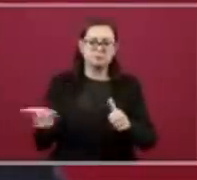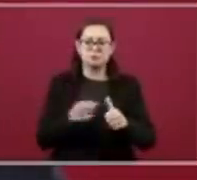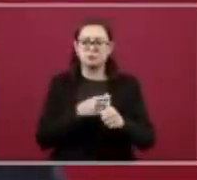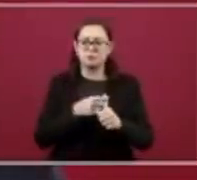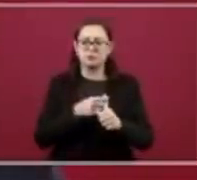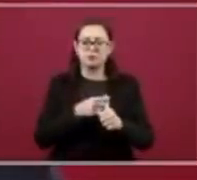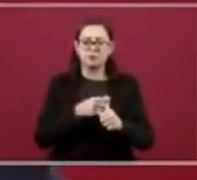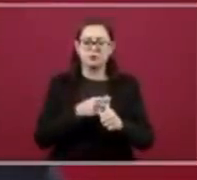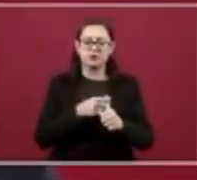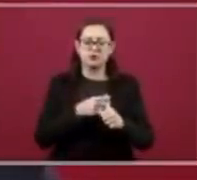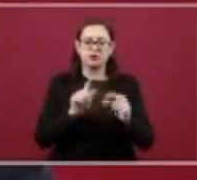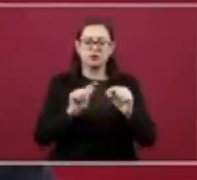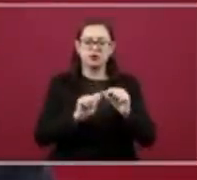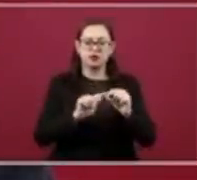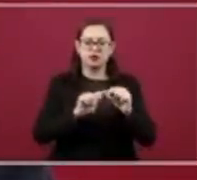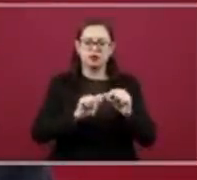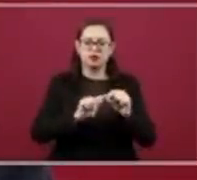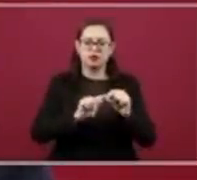proteger